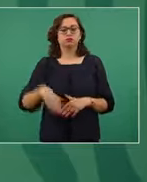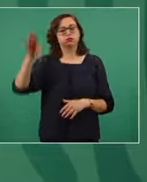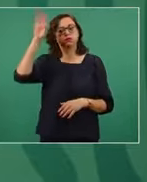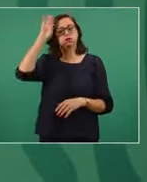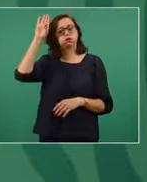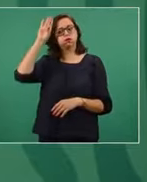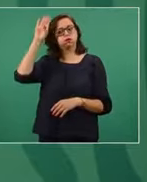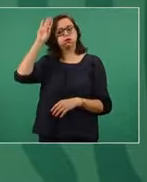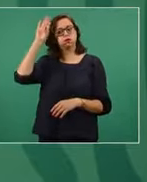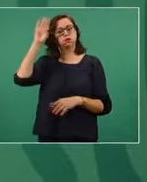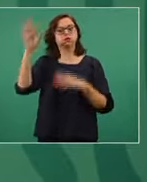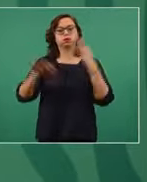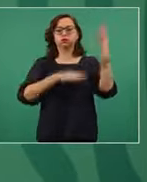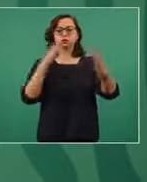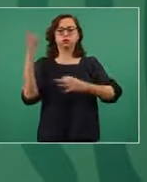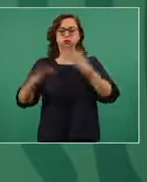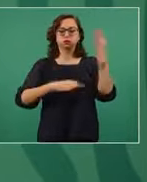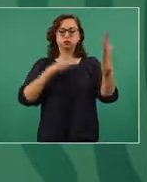impresionante, ¿no?